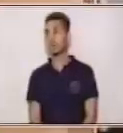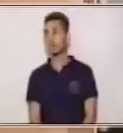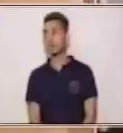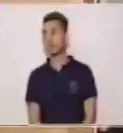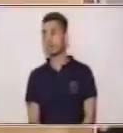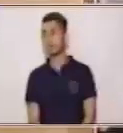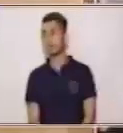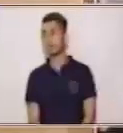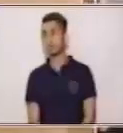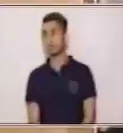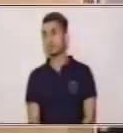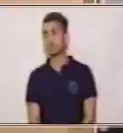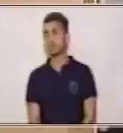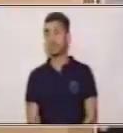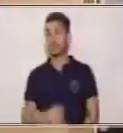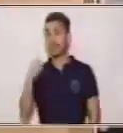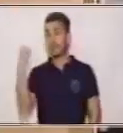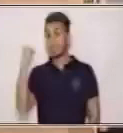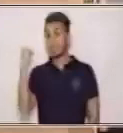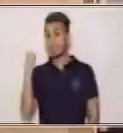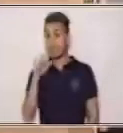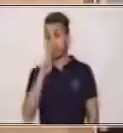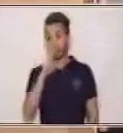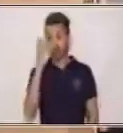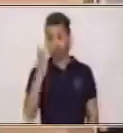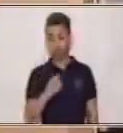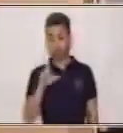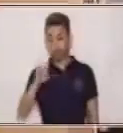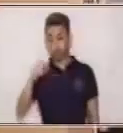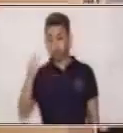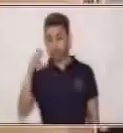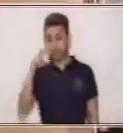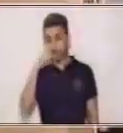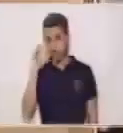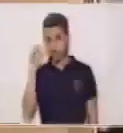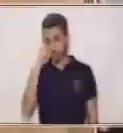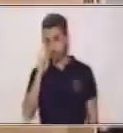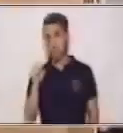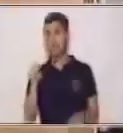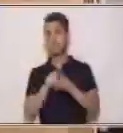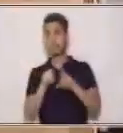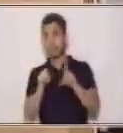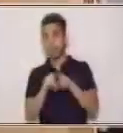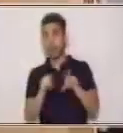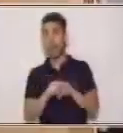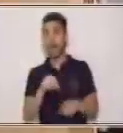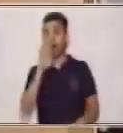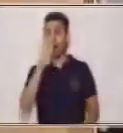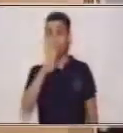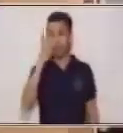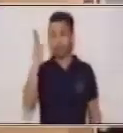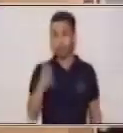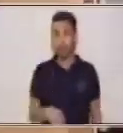a 4/8. No me crees. De verdad no me crees. Ahorita vas a ver.